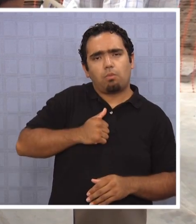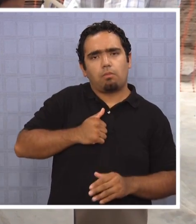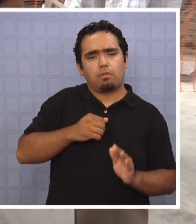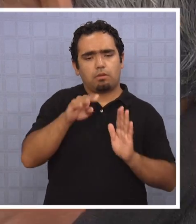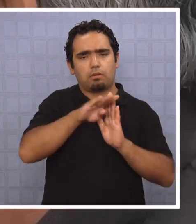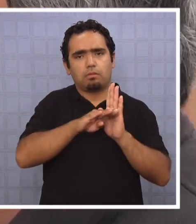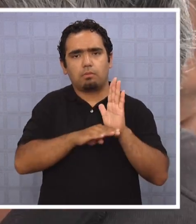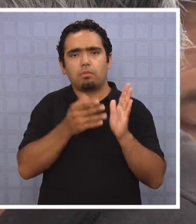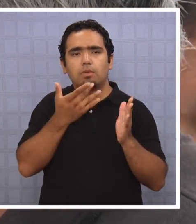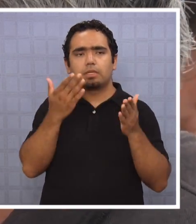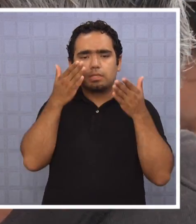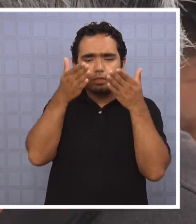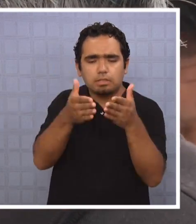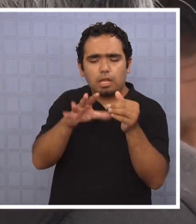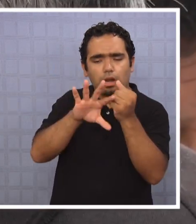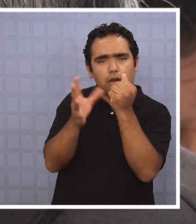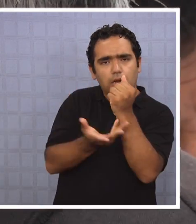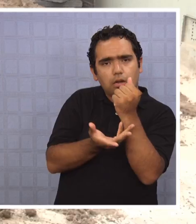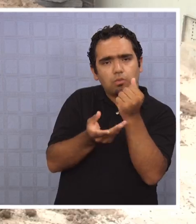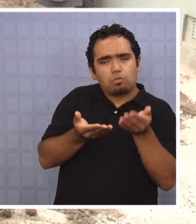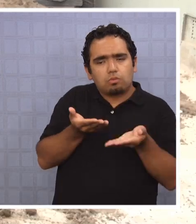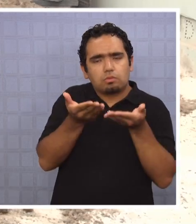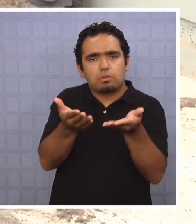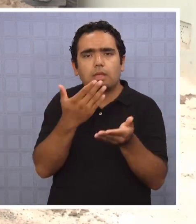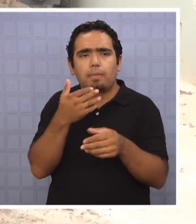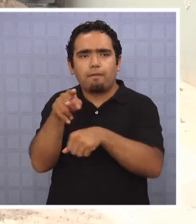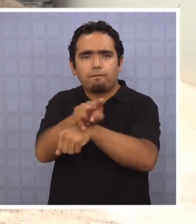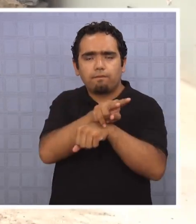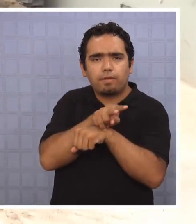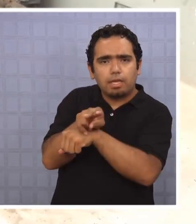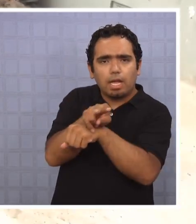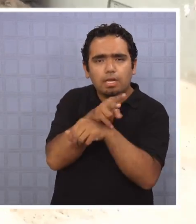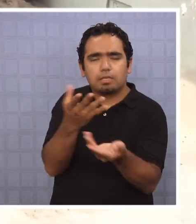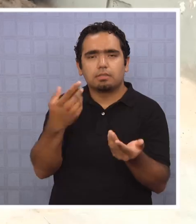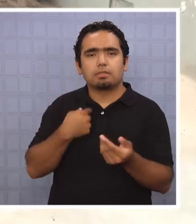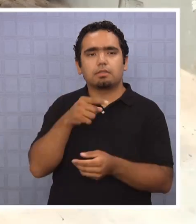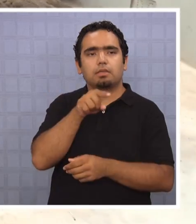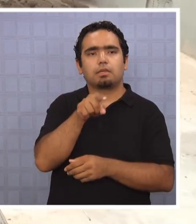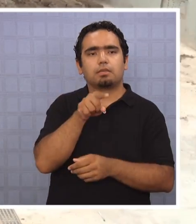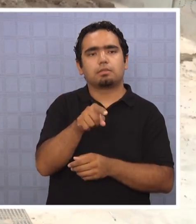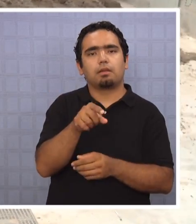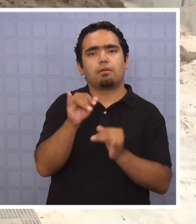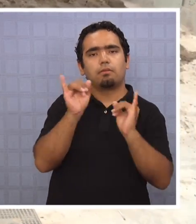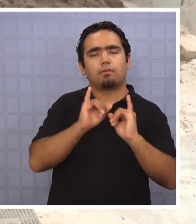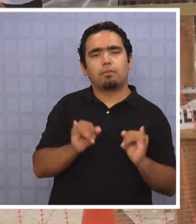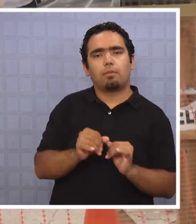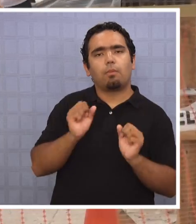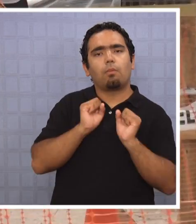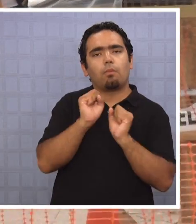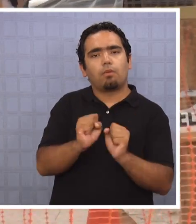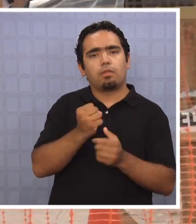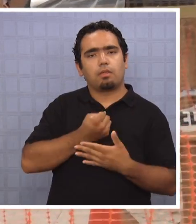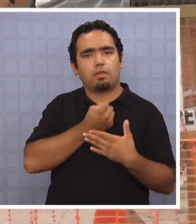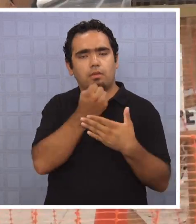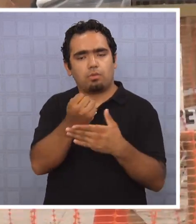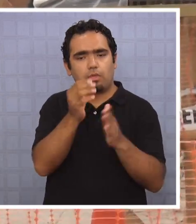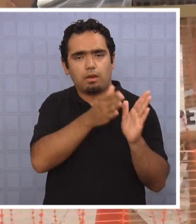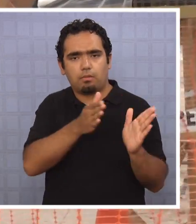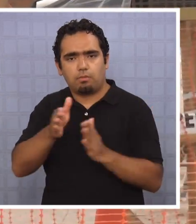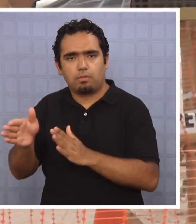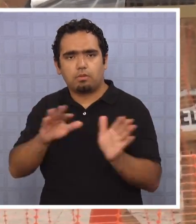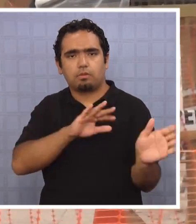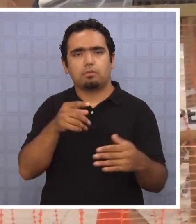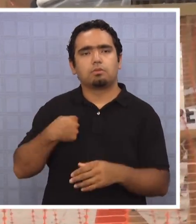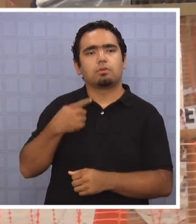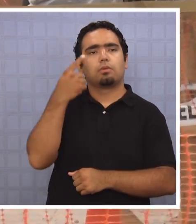ocurriría porque está centralizada la entrega de recursos y la fiscalización, medida que podría favorecer la corrupción en algún tramo